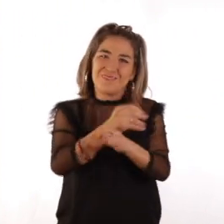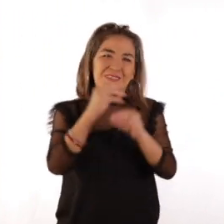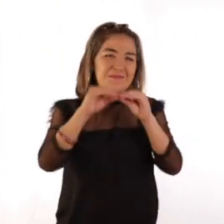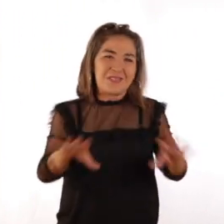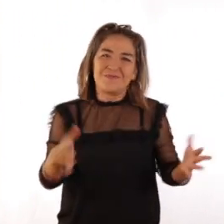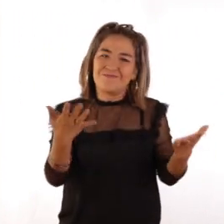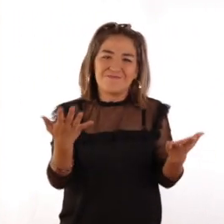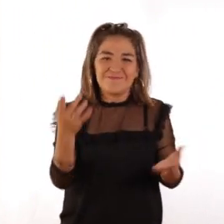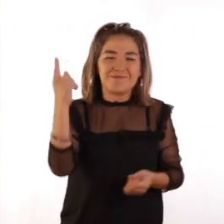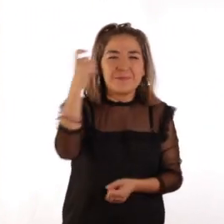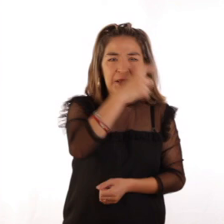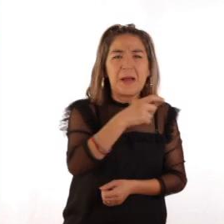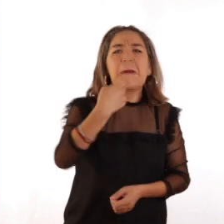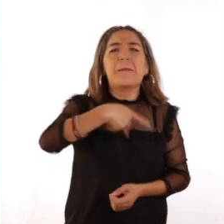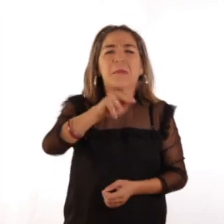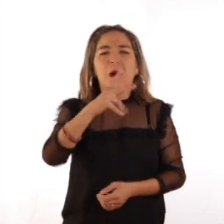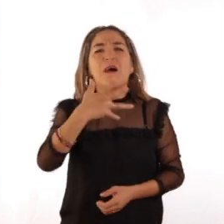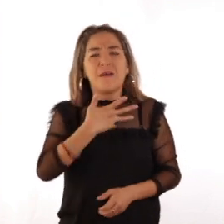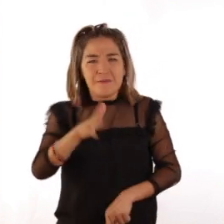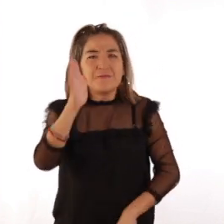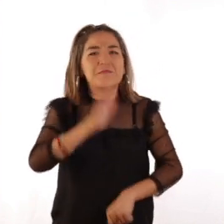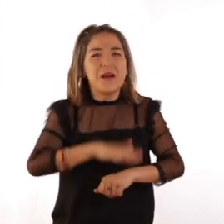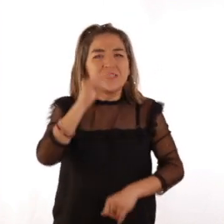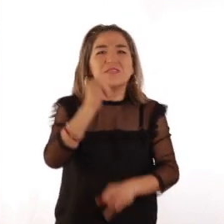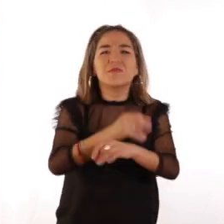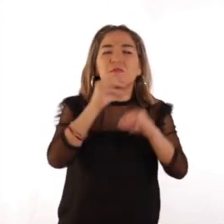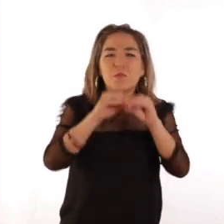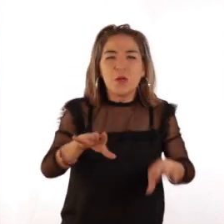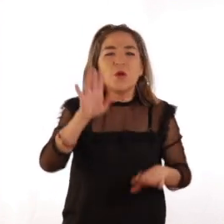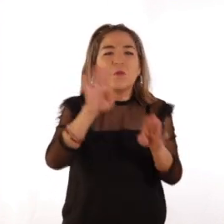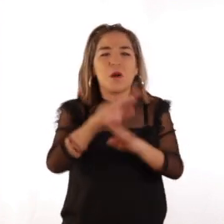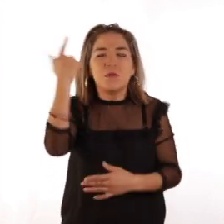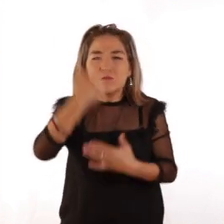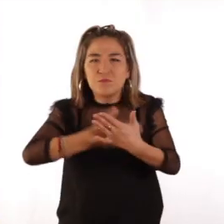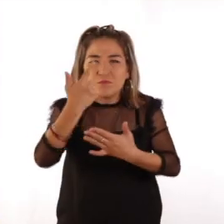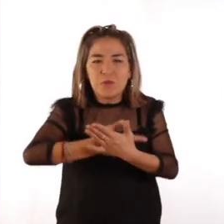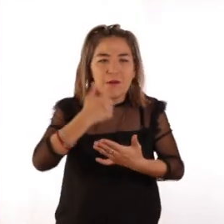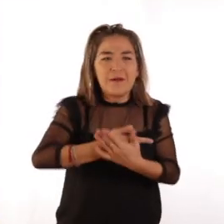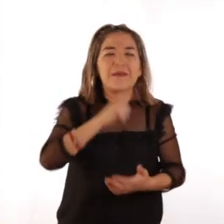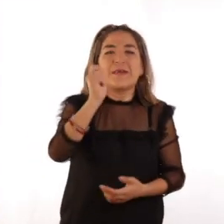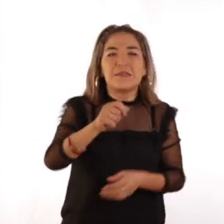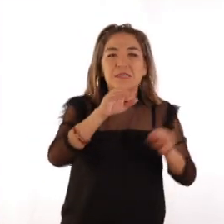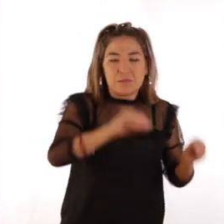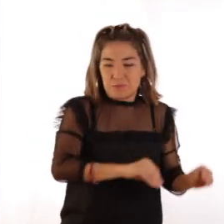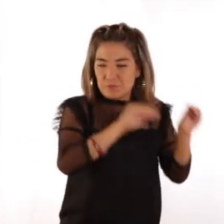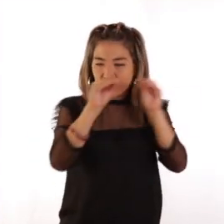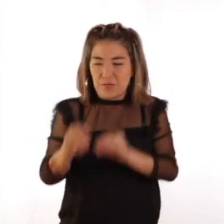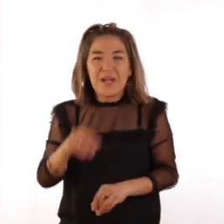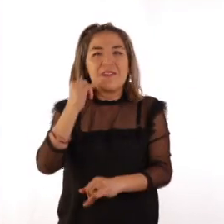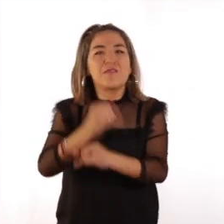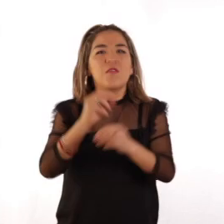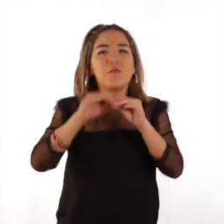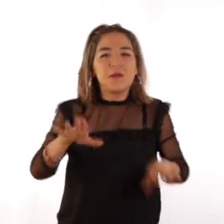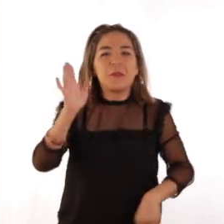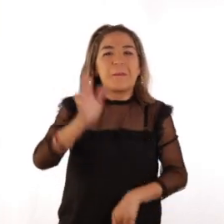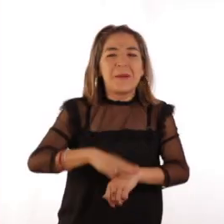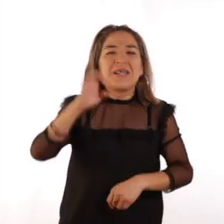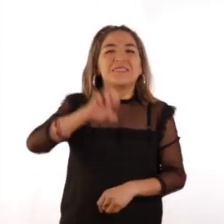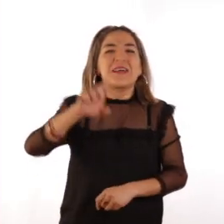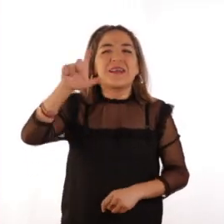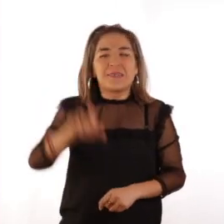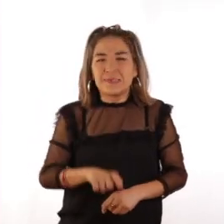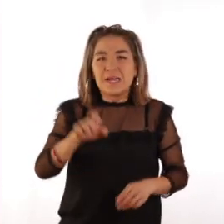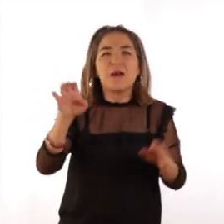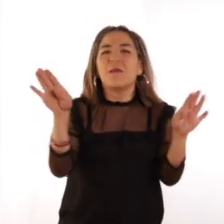otorgarle sus datos a la profesora. Sin embargo, existen métodos estadísticos que le permiten extrapolar la información.